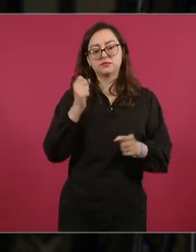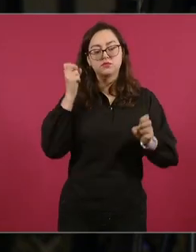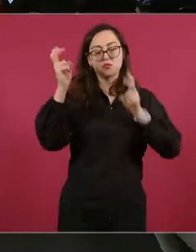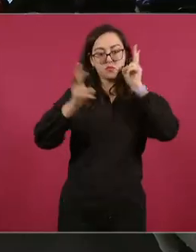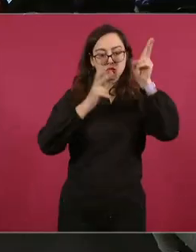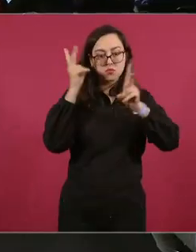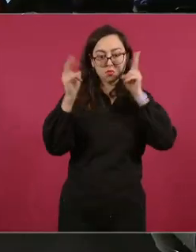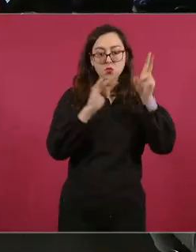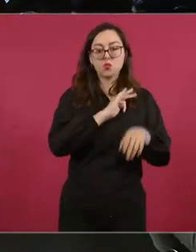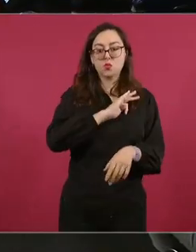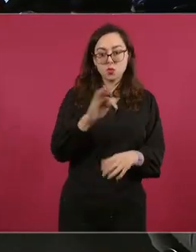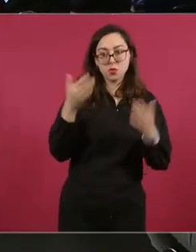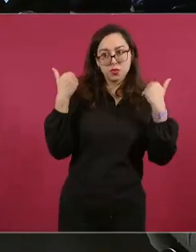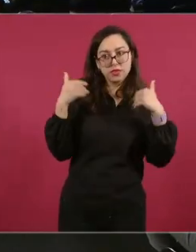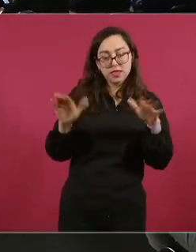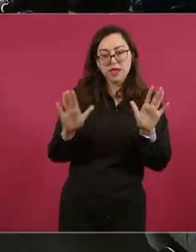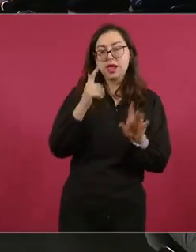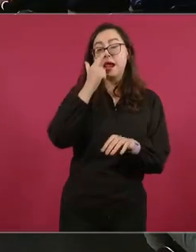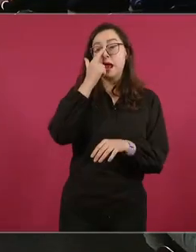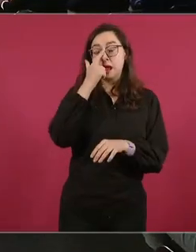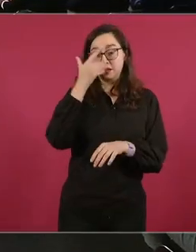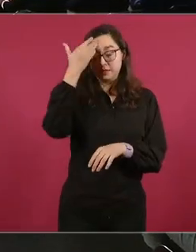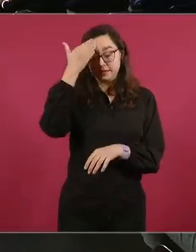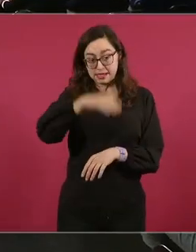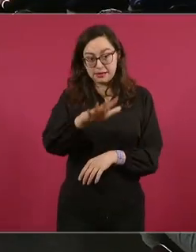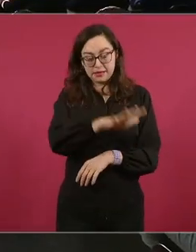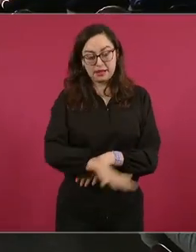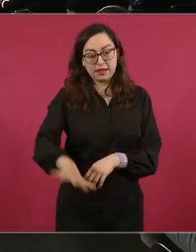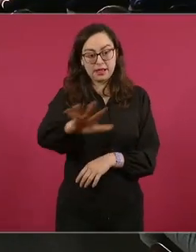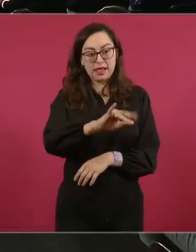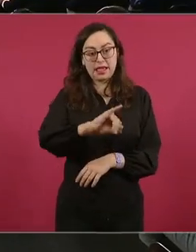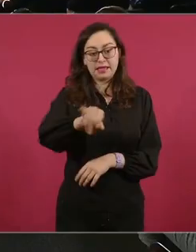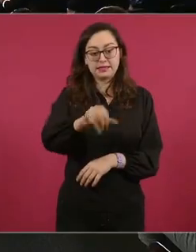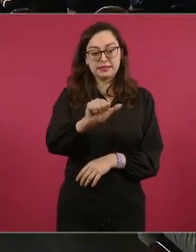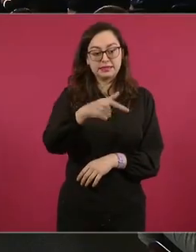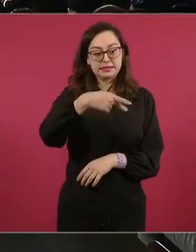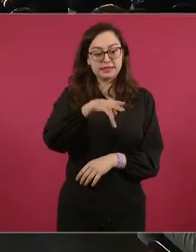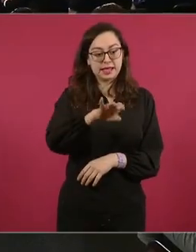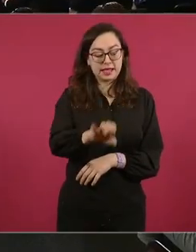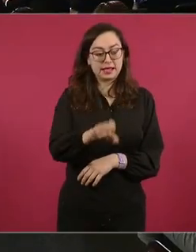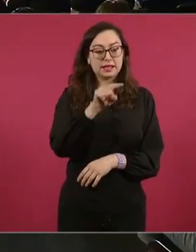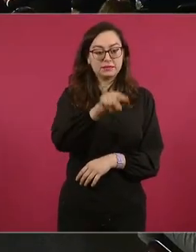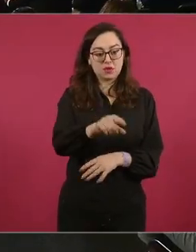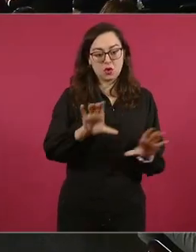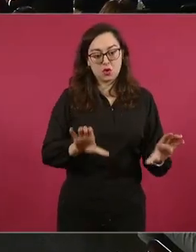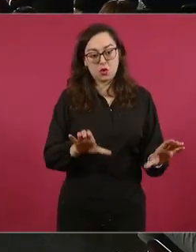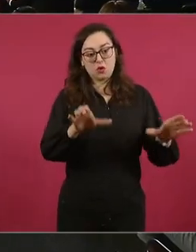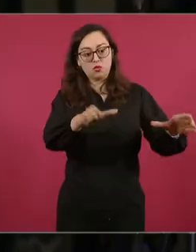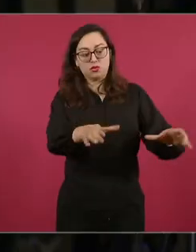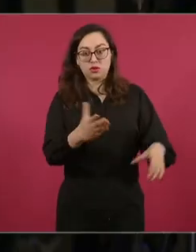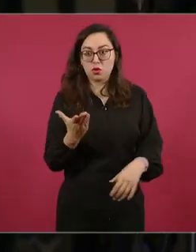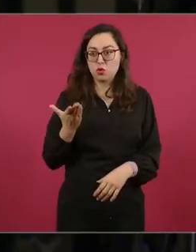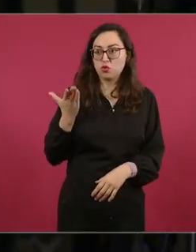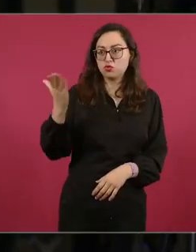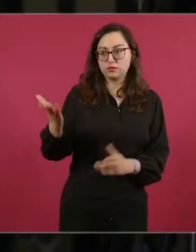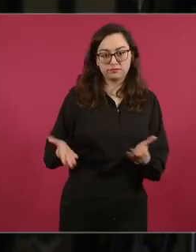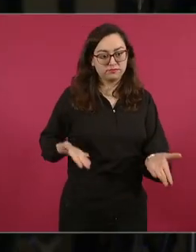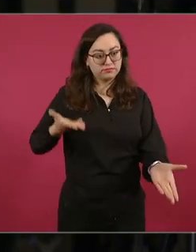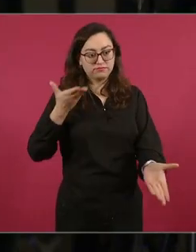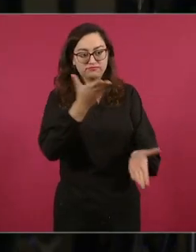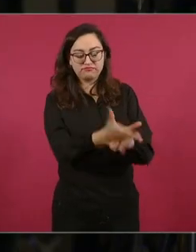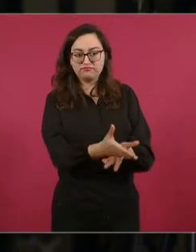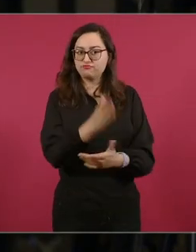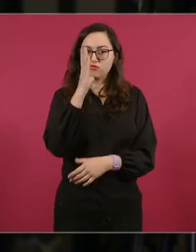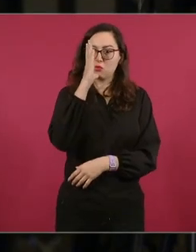como sabe, los usos y costumbres de la nación yaqui no permiten que vaya usted a las comunidades porque va a ir en plena cuaresma,